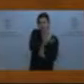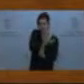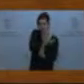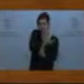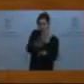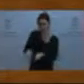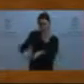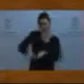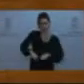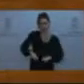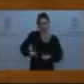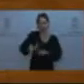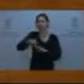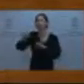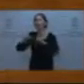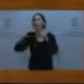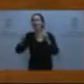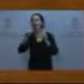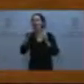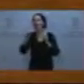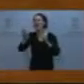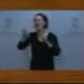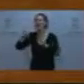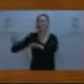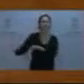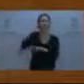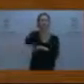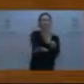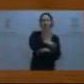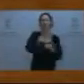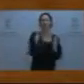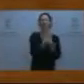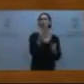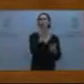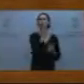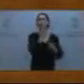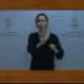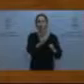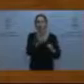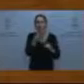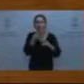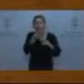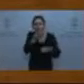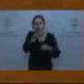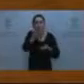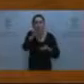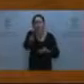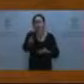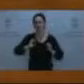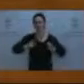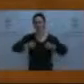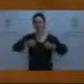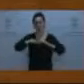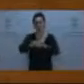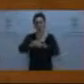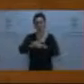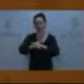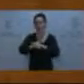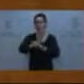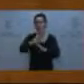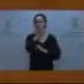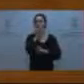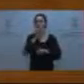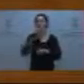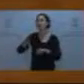la asociación aseguraban que la Administración había actuado mal desde el principio y aunque subrayaba que